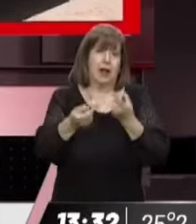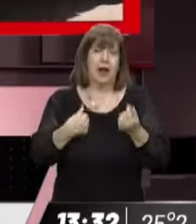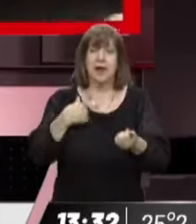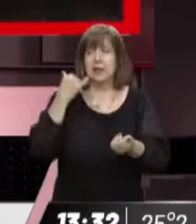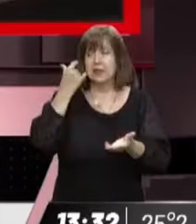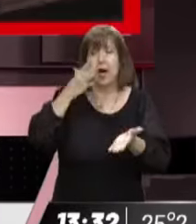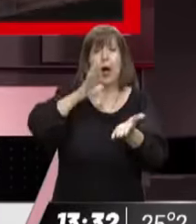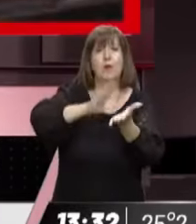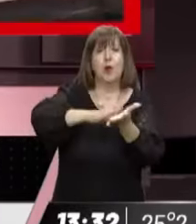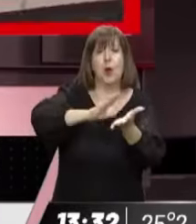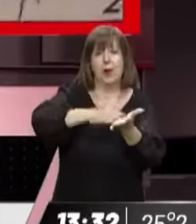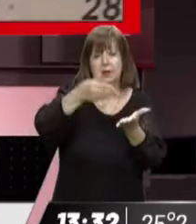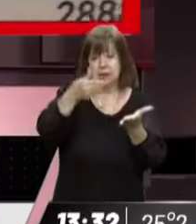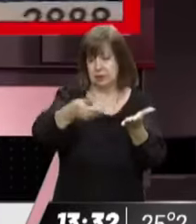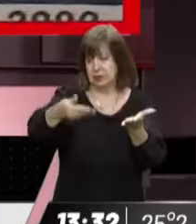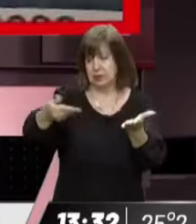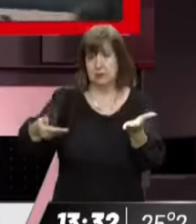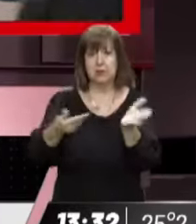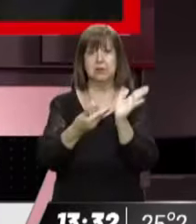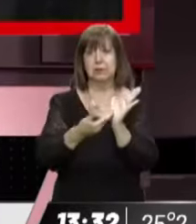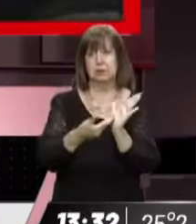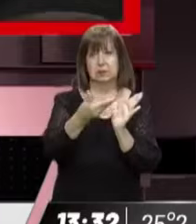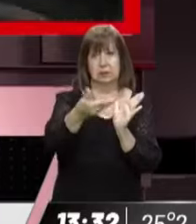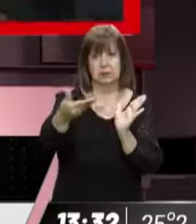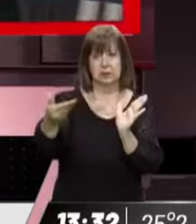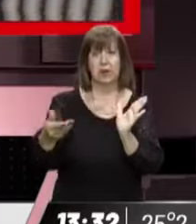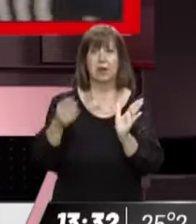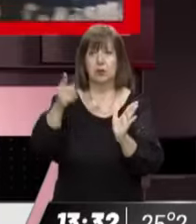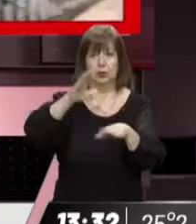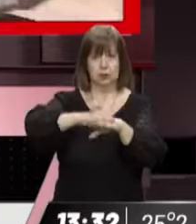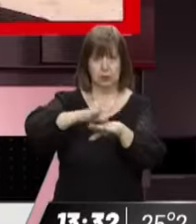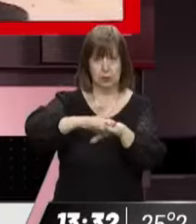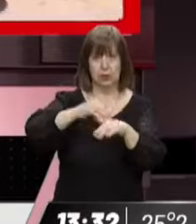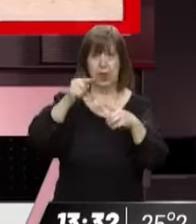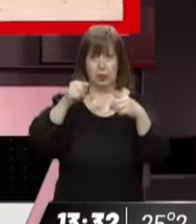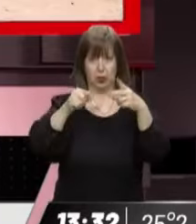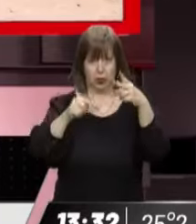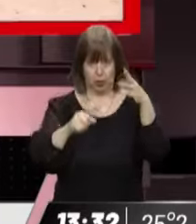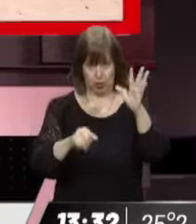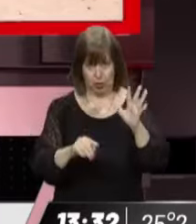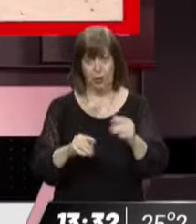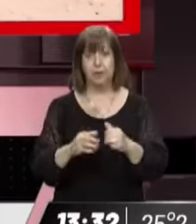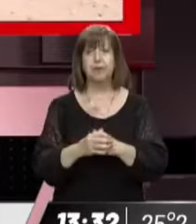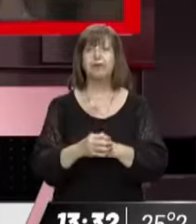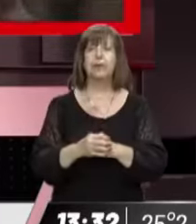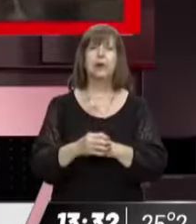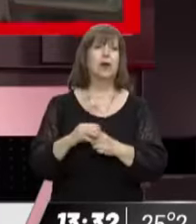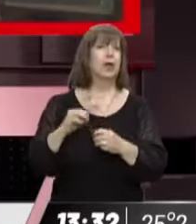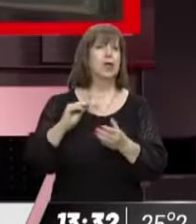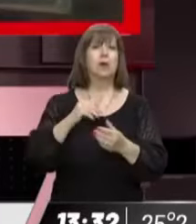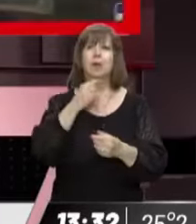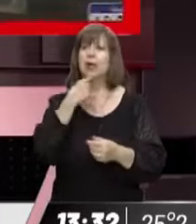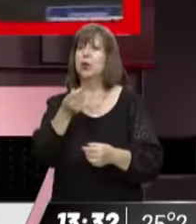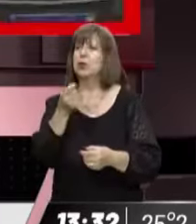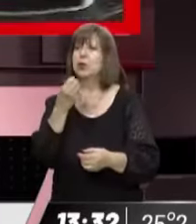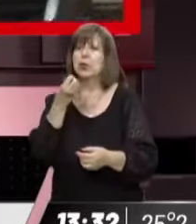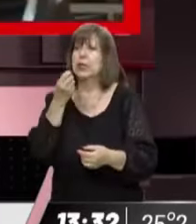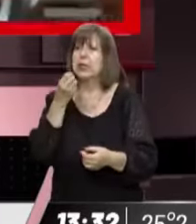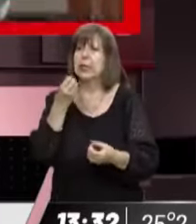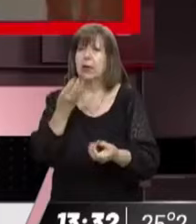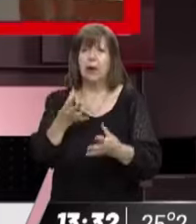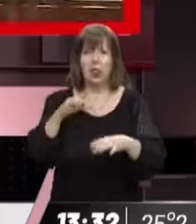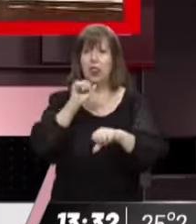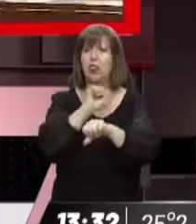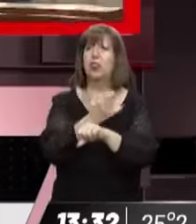han recabado hasta el momento y de qué se lo acusa y de qué calificación. ¿Y los pasos a seguir, cuáles serían? ¿Va